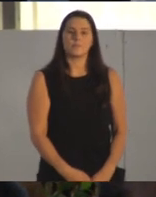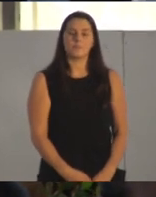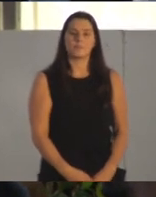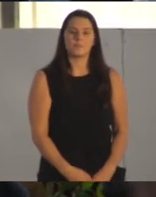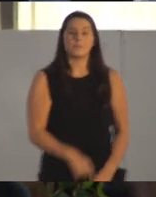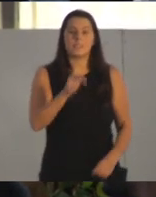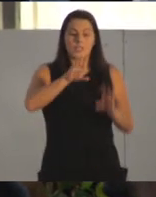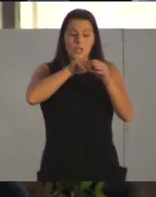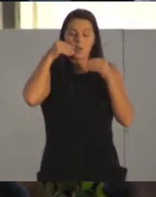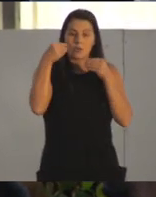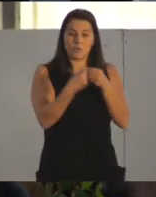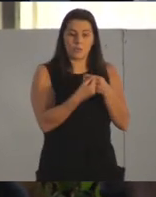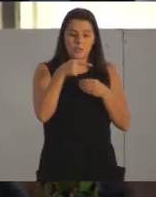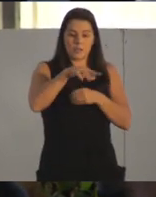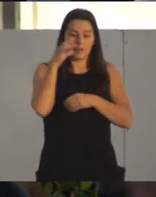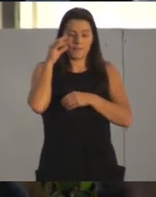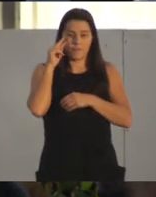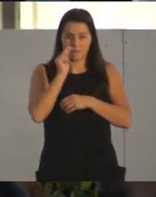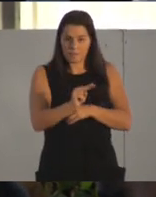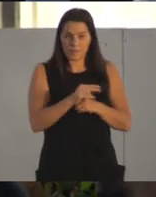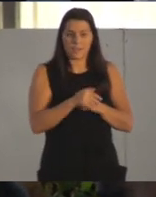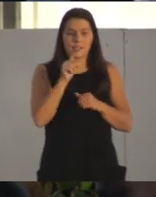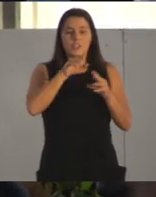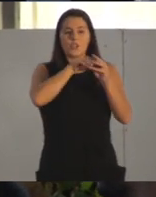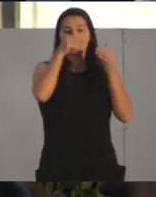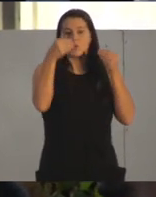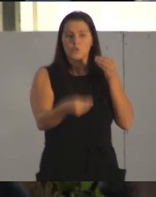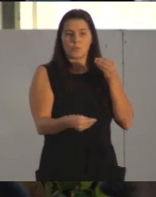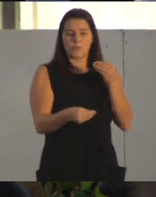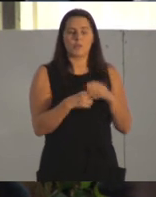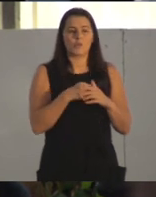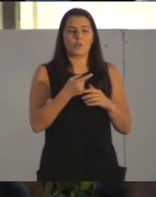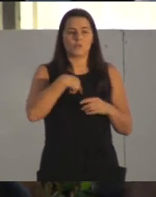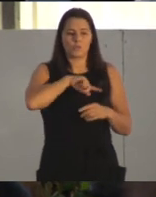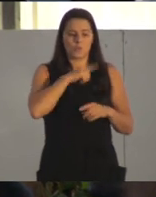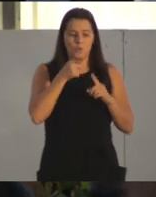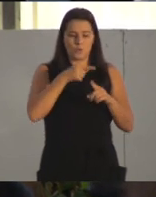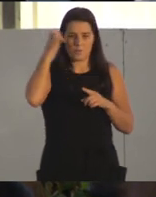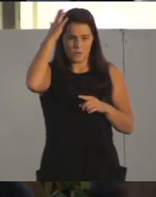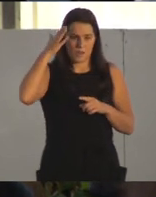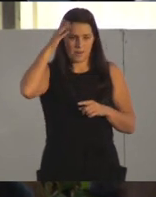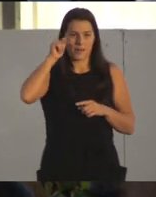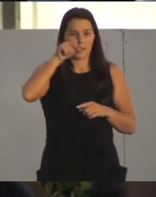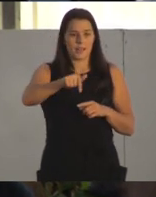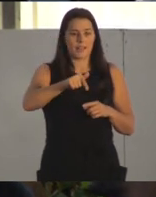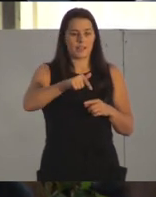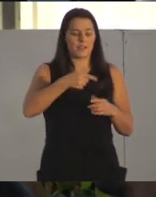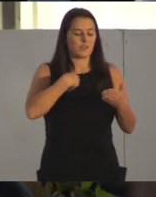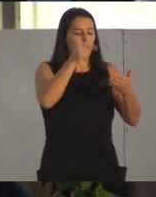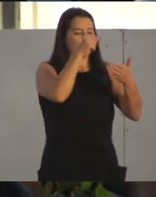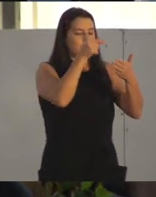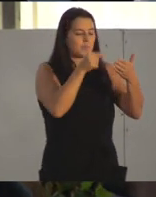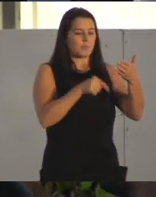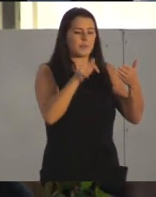Este documento que veis aquí es el documento que nosotros en Navarra pasamos a cocina una vez que ya hemos dicho en qué